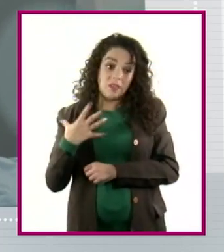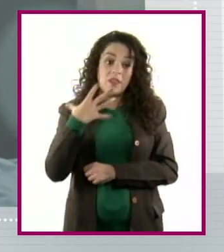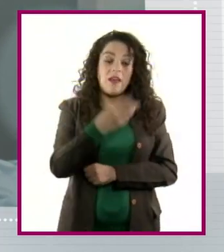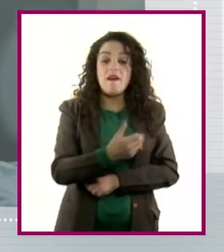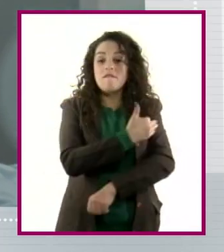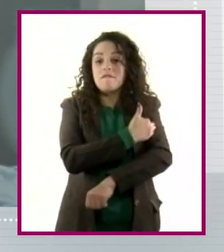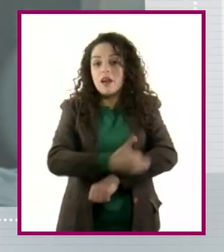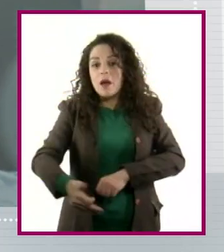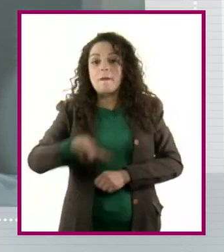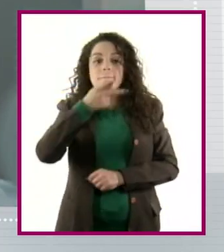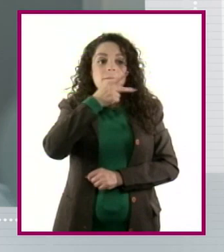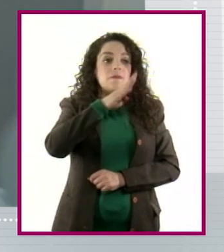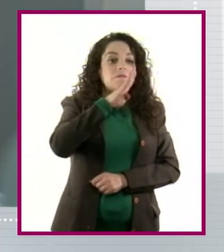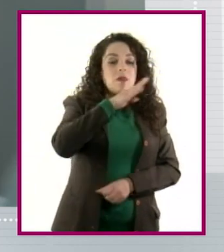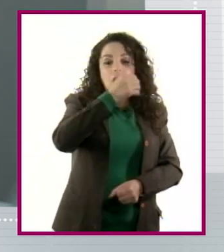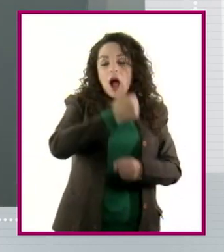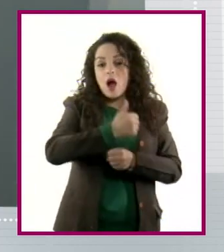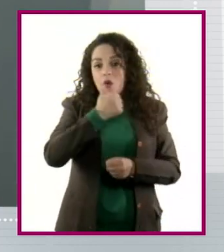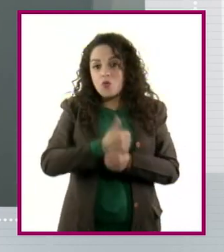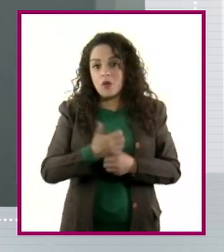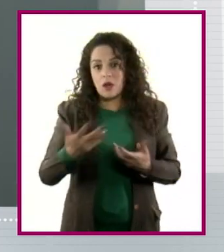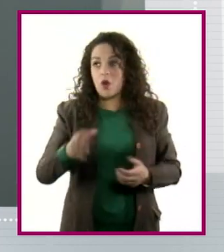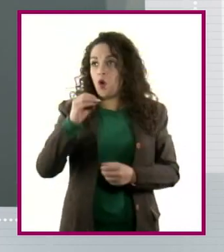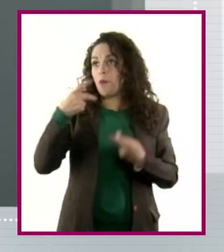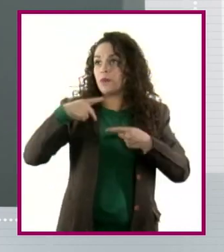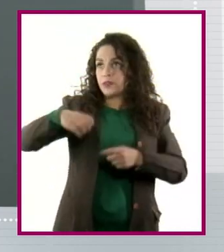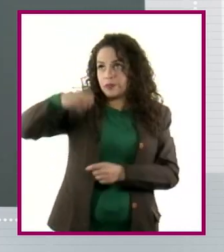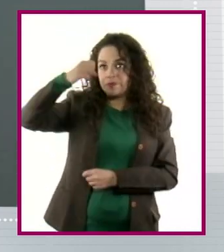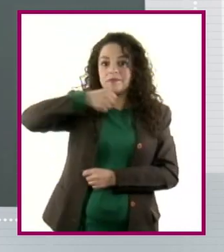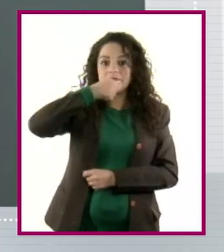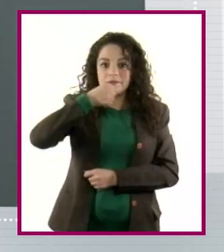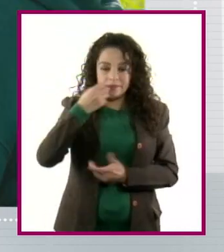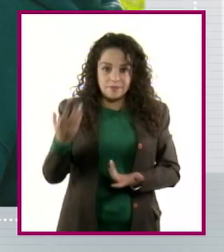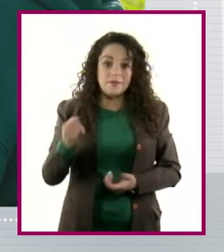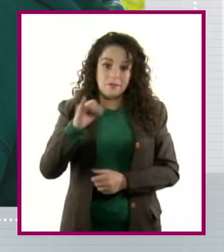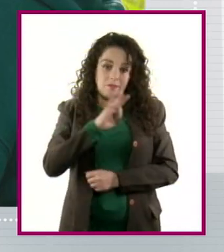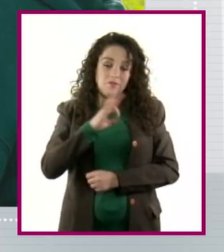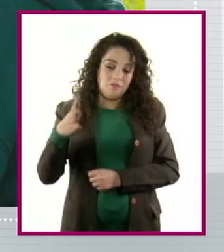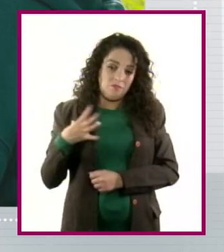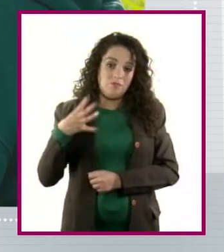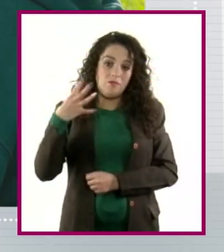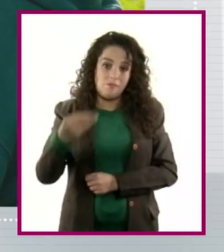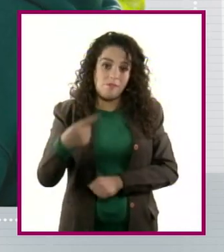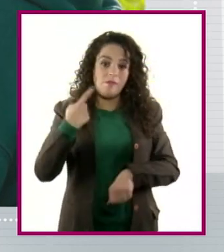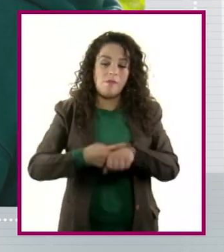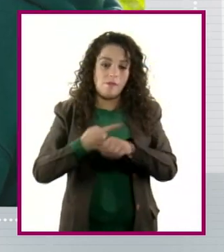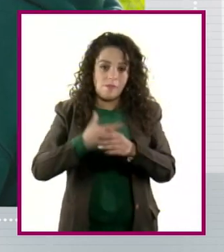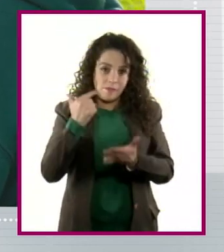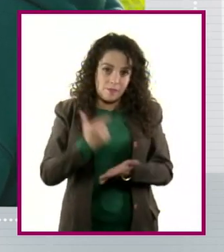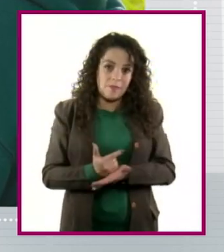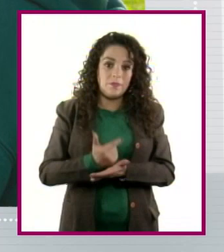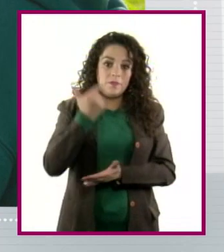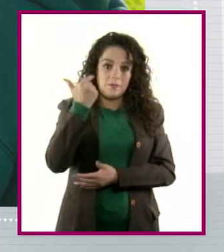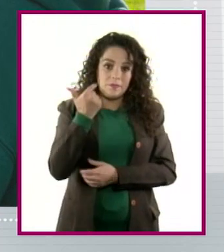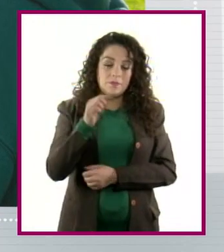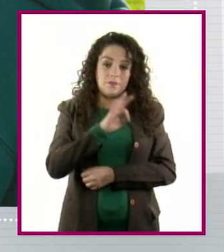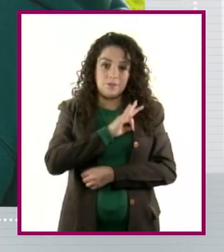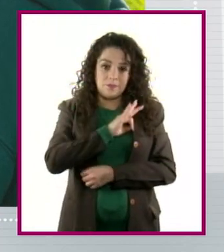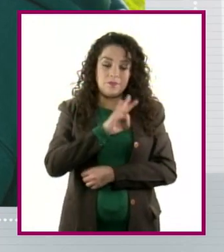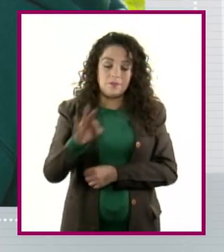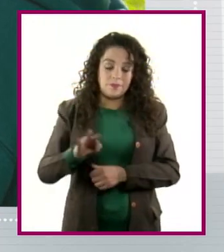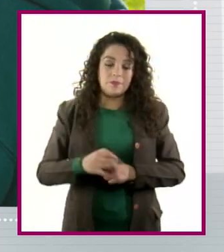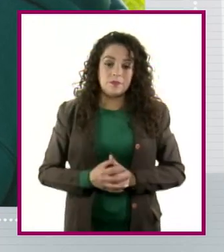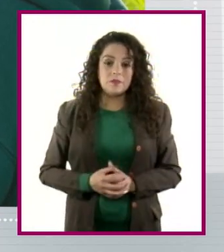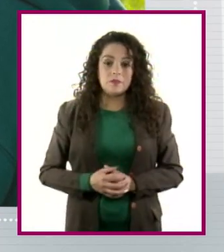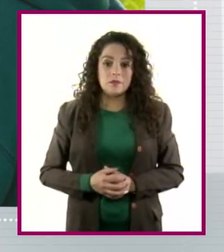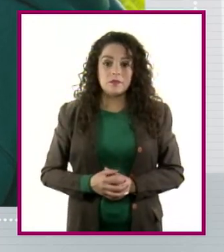sus abuelos o personas que son de mayor edad y a quienes sí les puede causar problemas severos